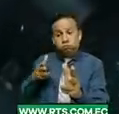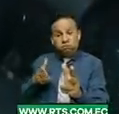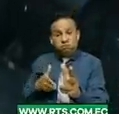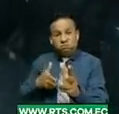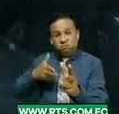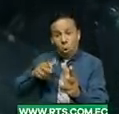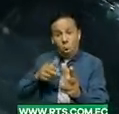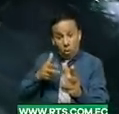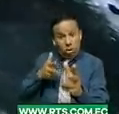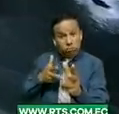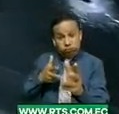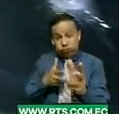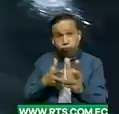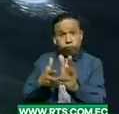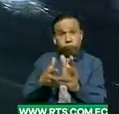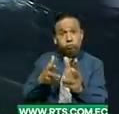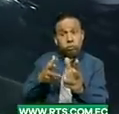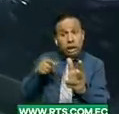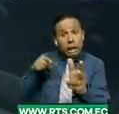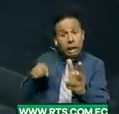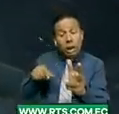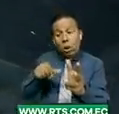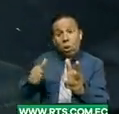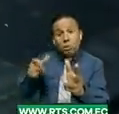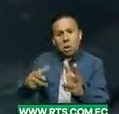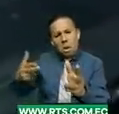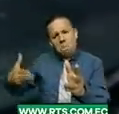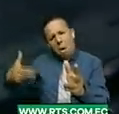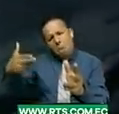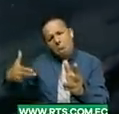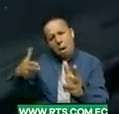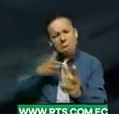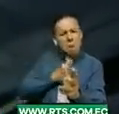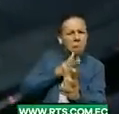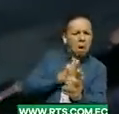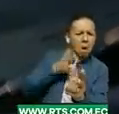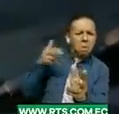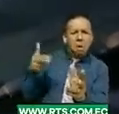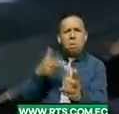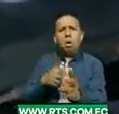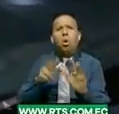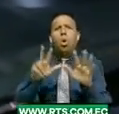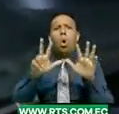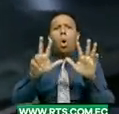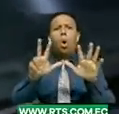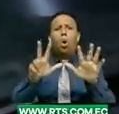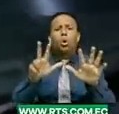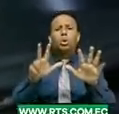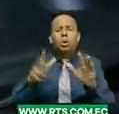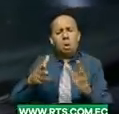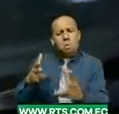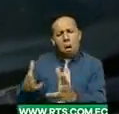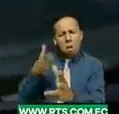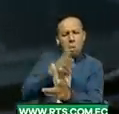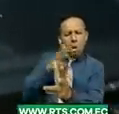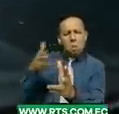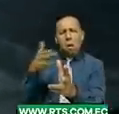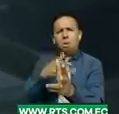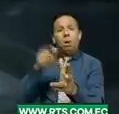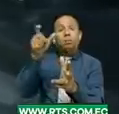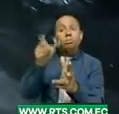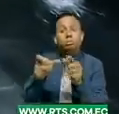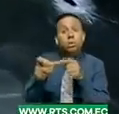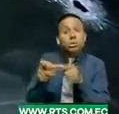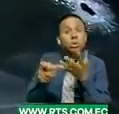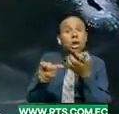contado, son 8 impactos de bala en el parabrisas directo a la parte del copiloto que lo han querido